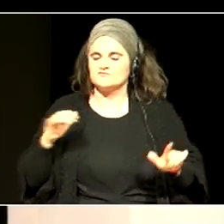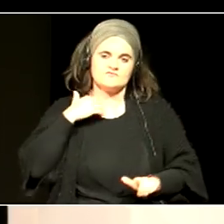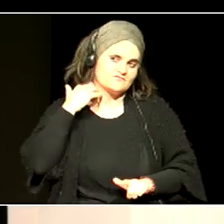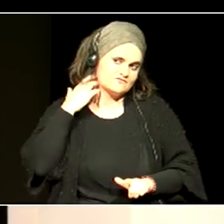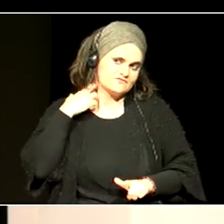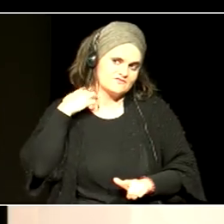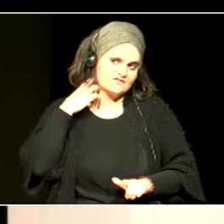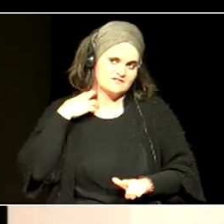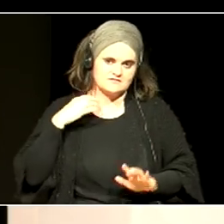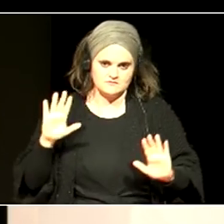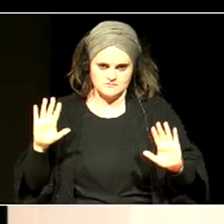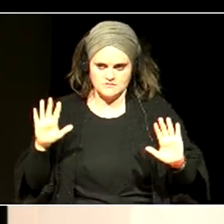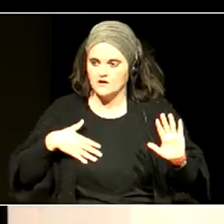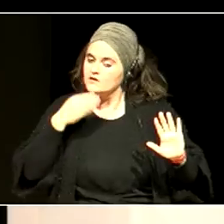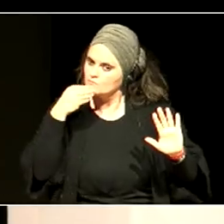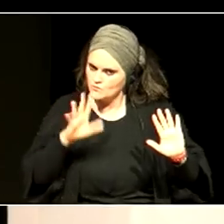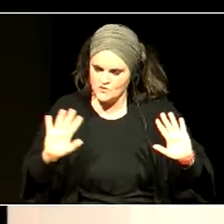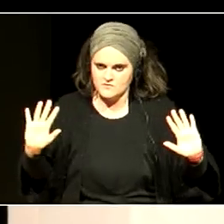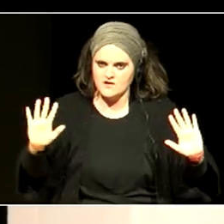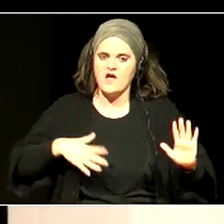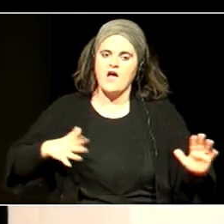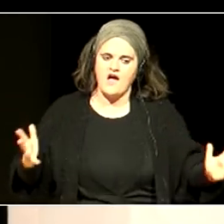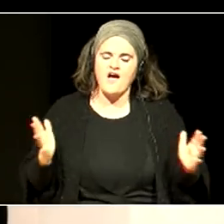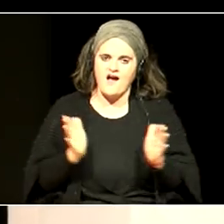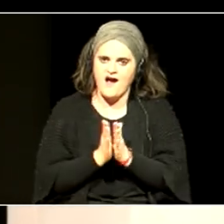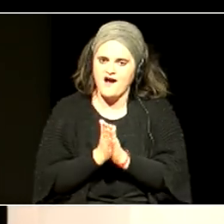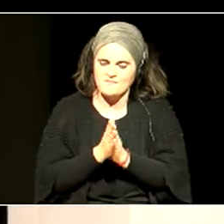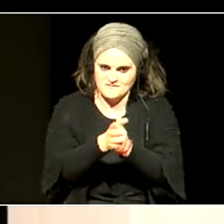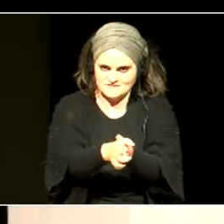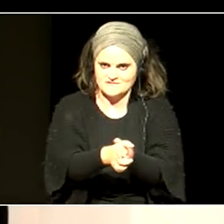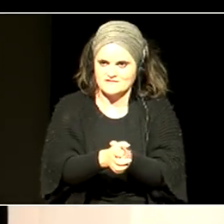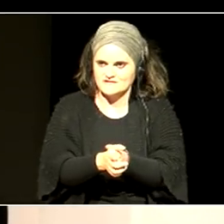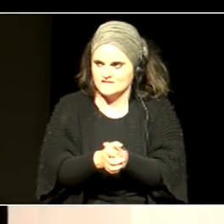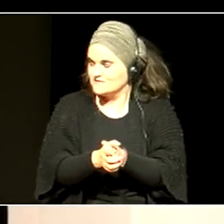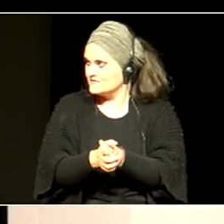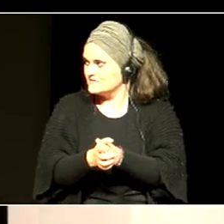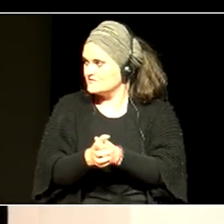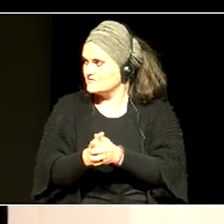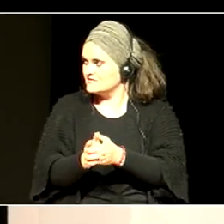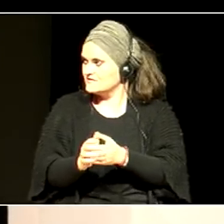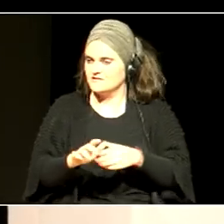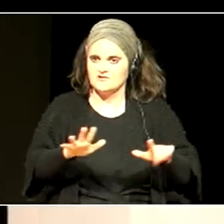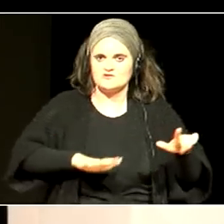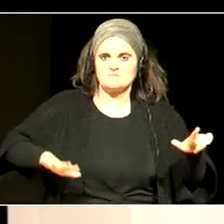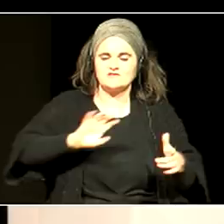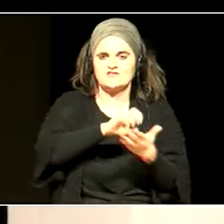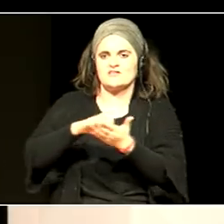pues eh oo habéis visto los patios de todos los centros